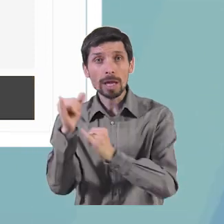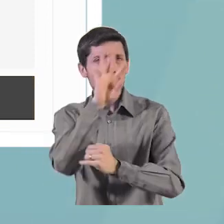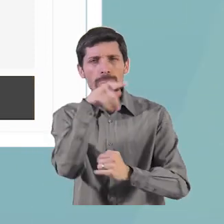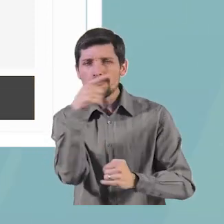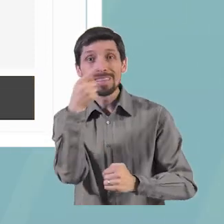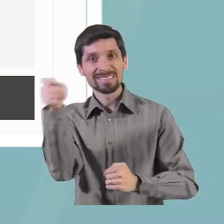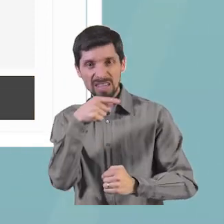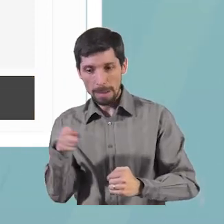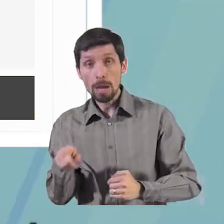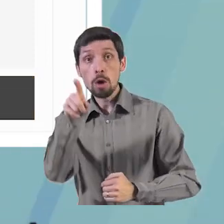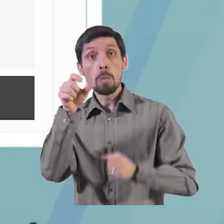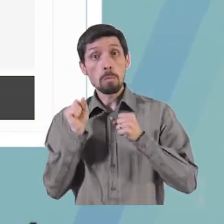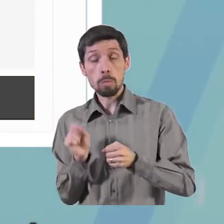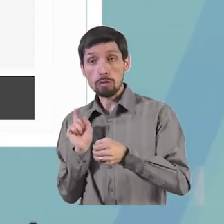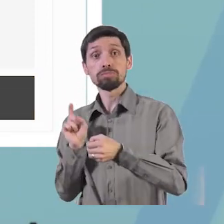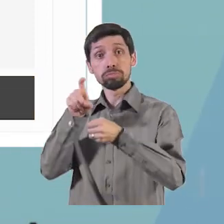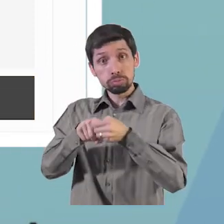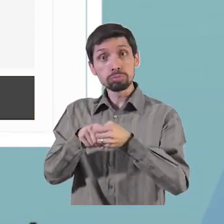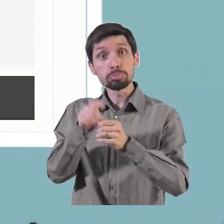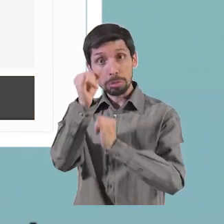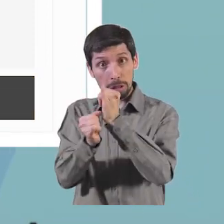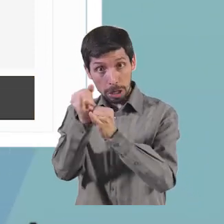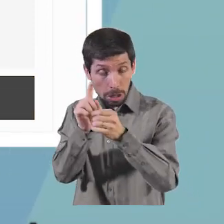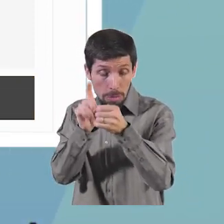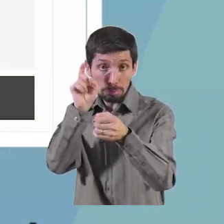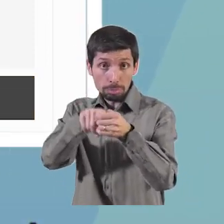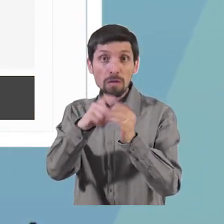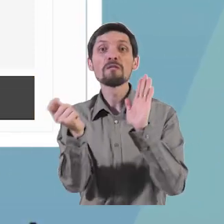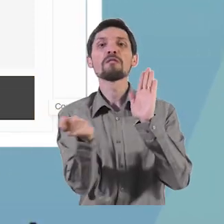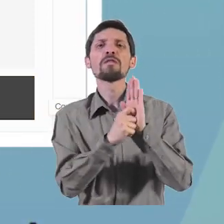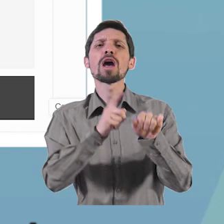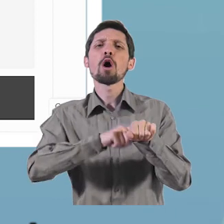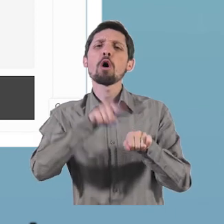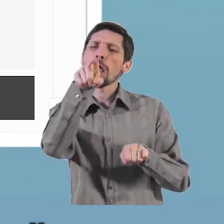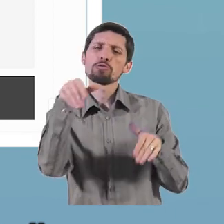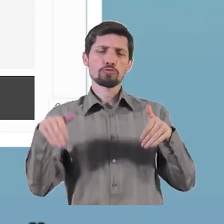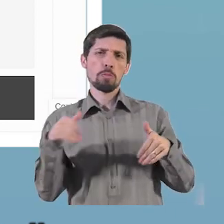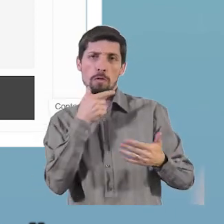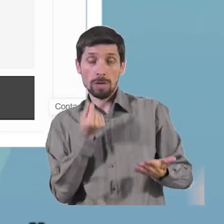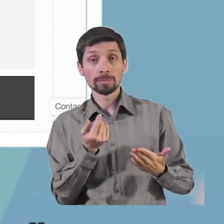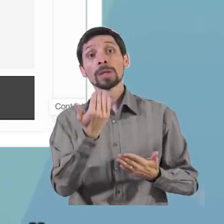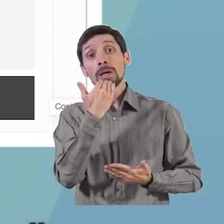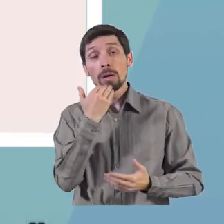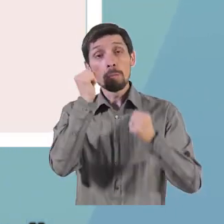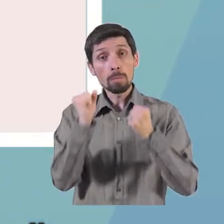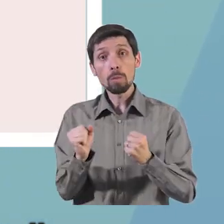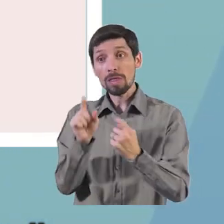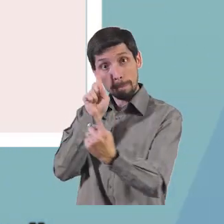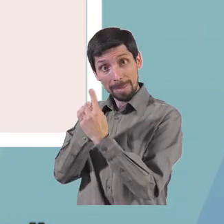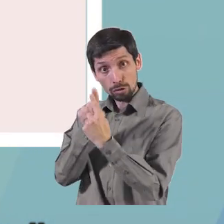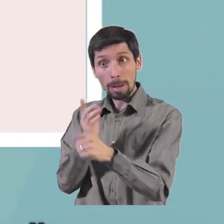que realizamos semanalmente e inscribirte en línea en la fecha y horario que mejor te acomode. También puedes solicitar